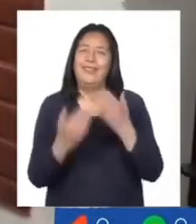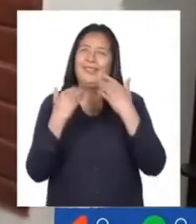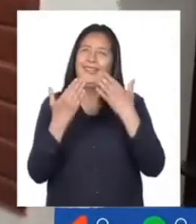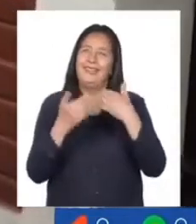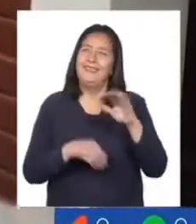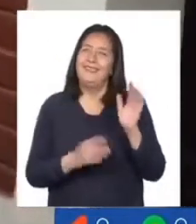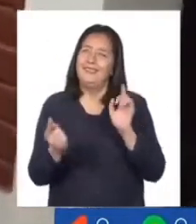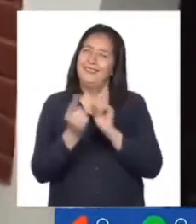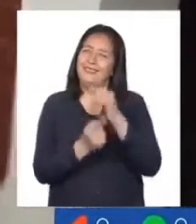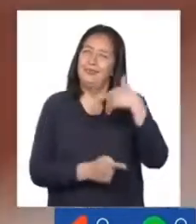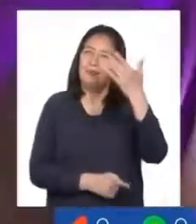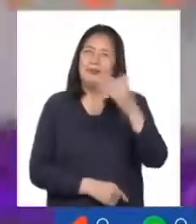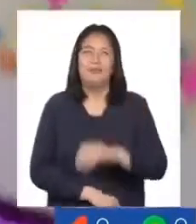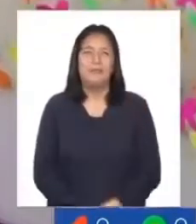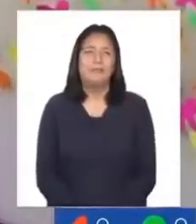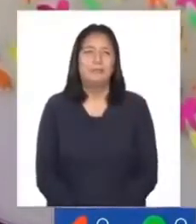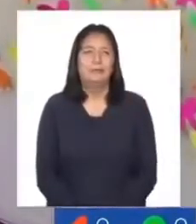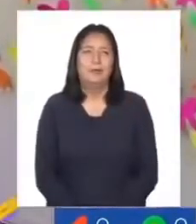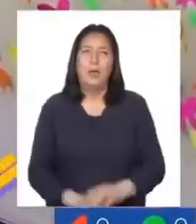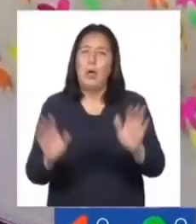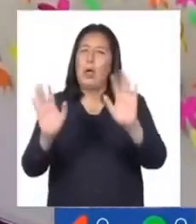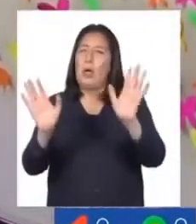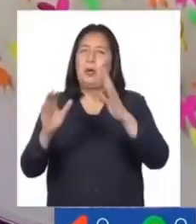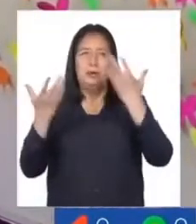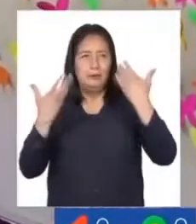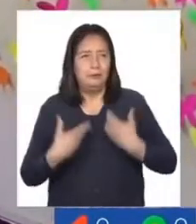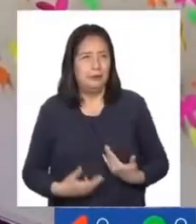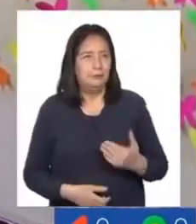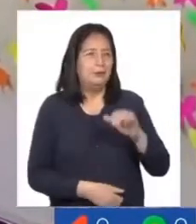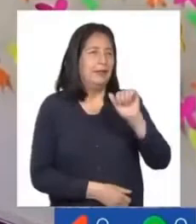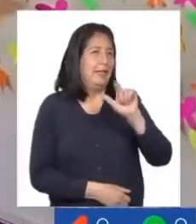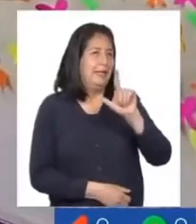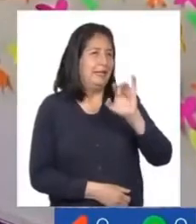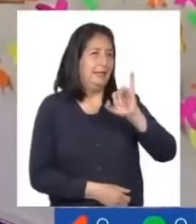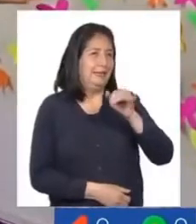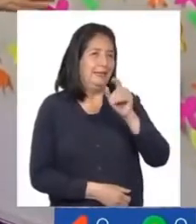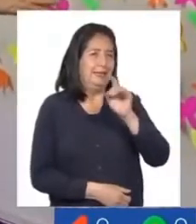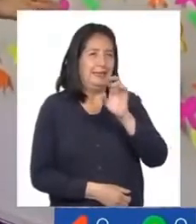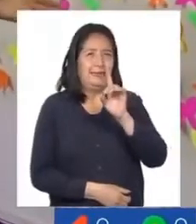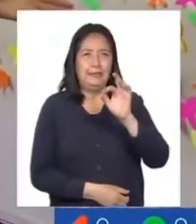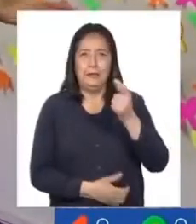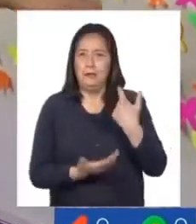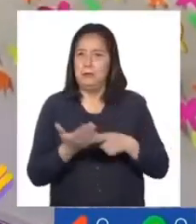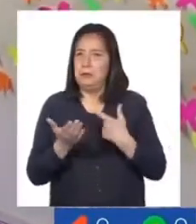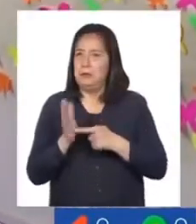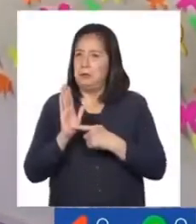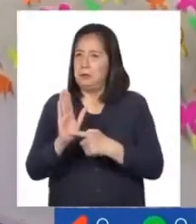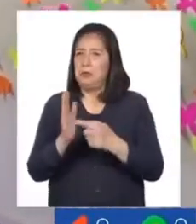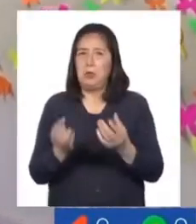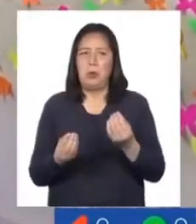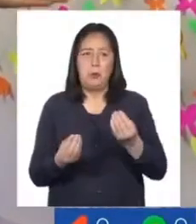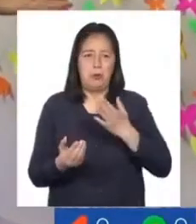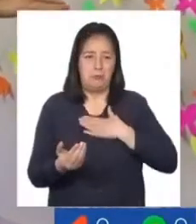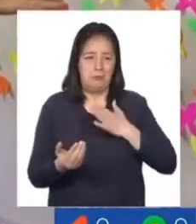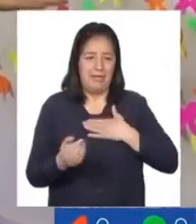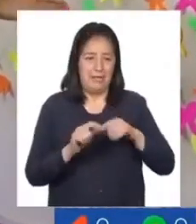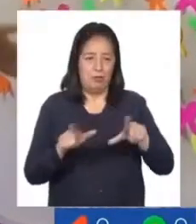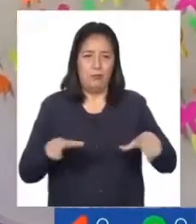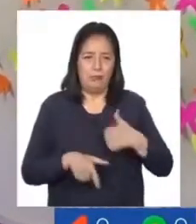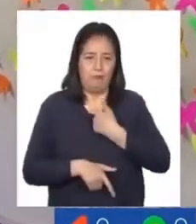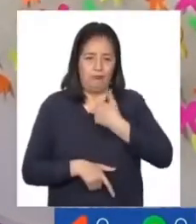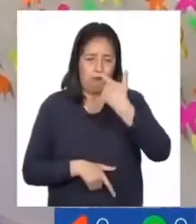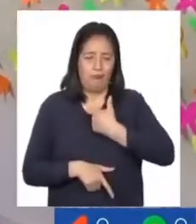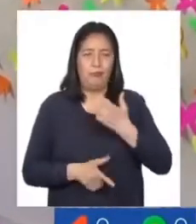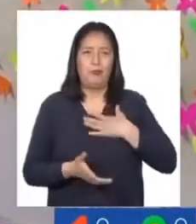Gracias, nos vemos. Hola, mi nombre es Alejandra Montenegro y a continuación les demostraré cómo desde mi espacio